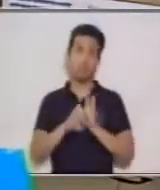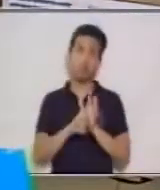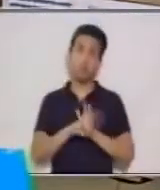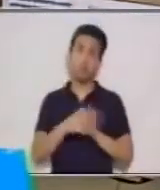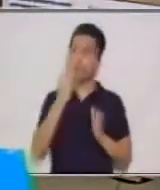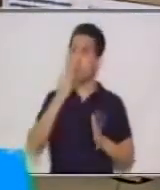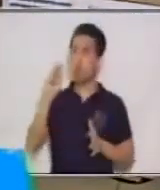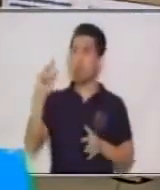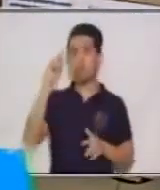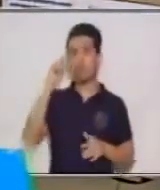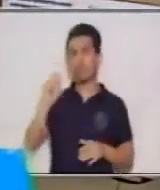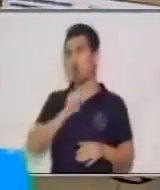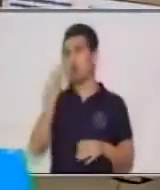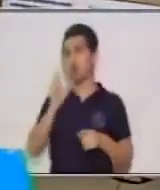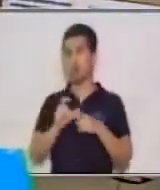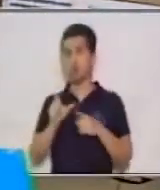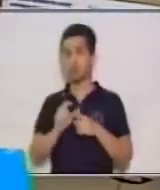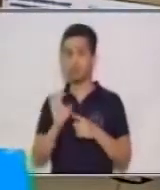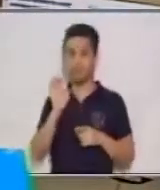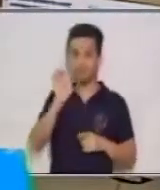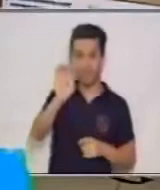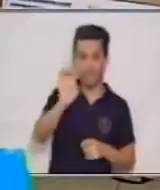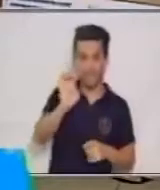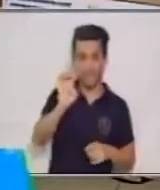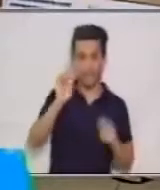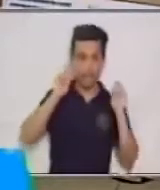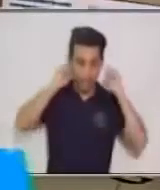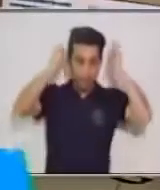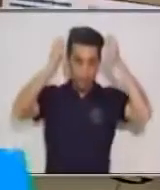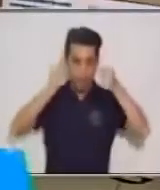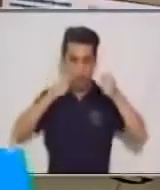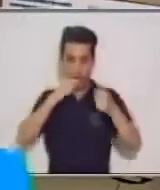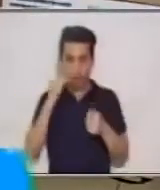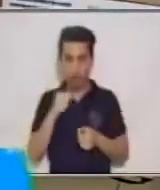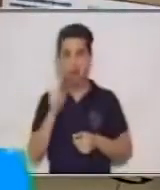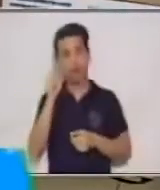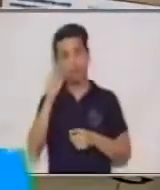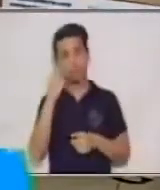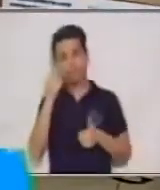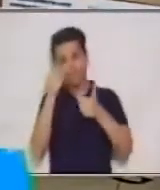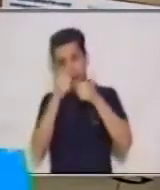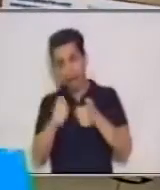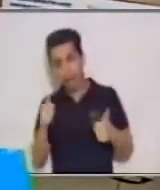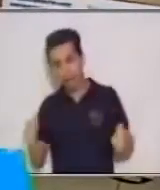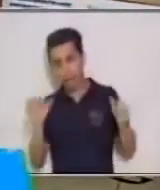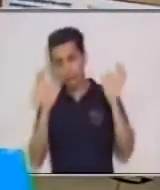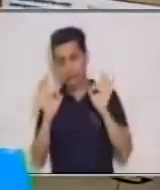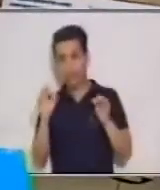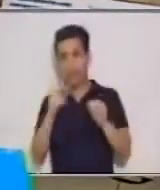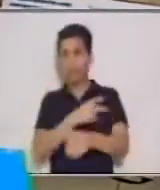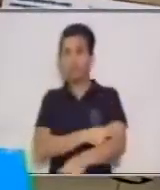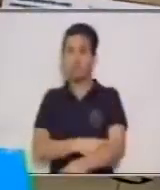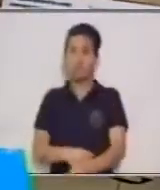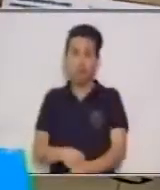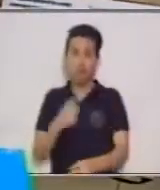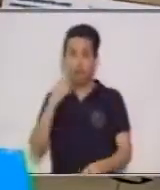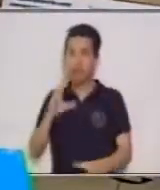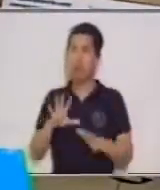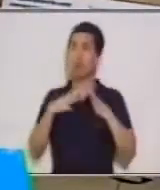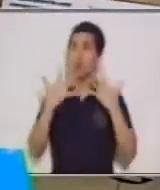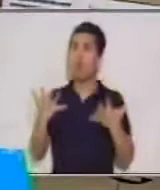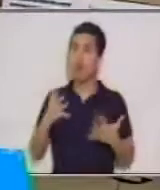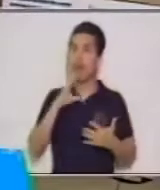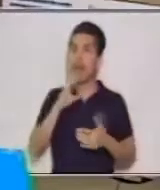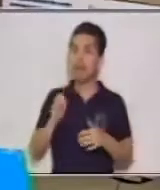otras intenciones, ¿hubiera logrado engañar a Caperucita? Entonces tenemos que ir analizando nuestra historia para poder determinar cuáles fueron las causas